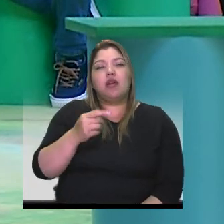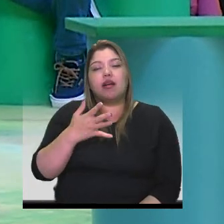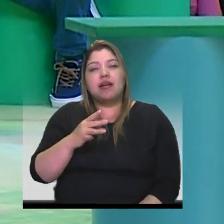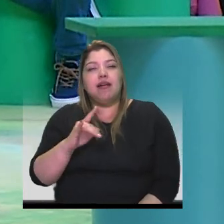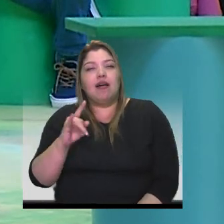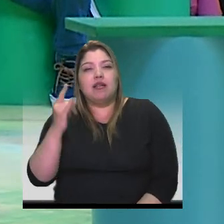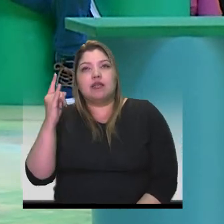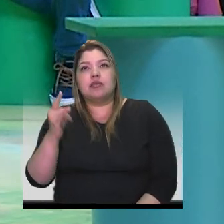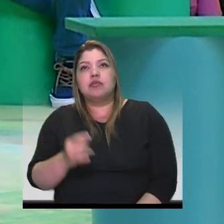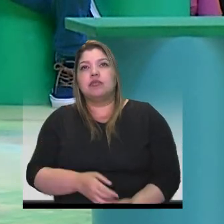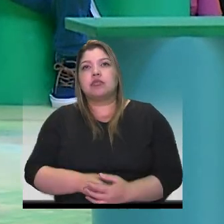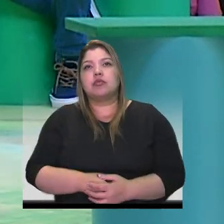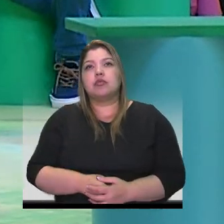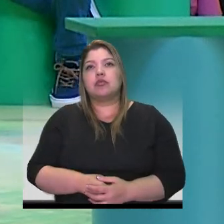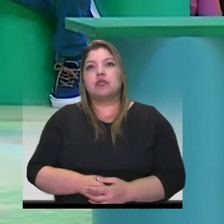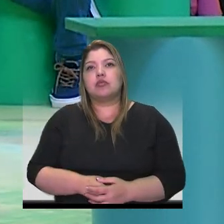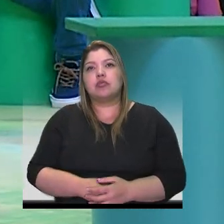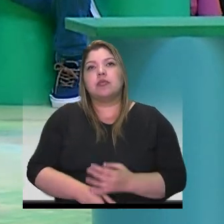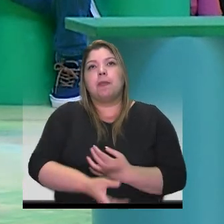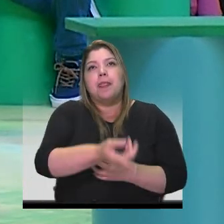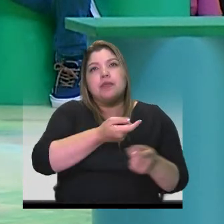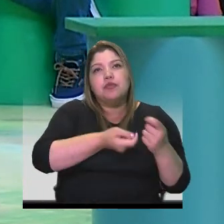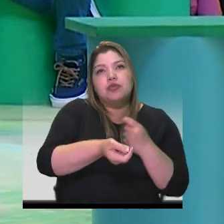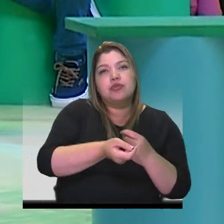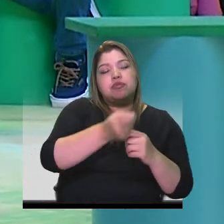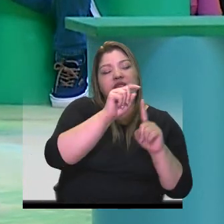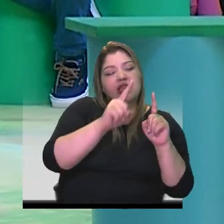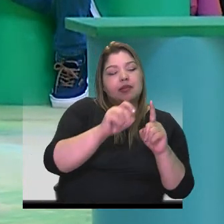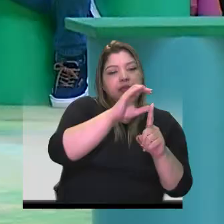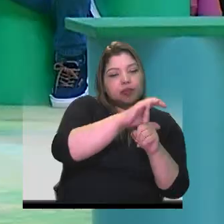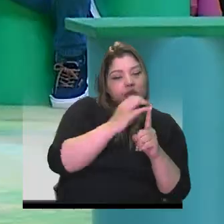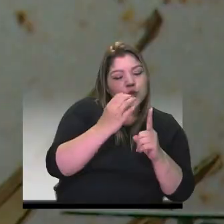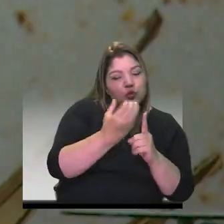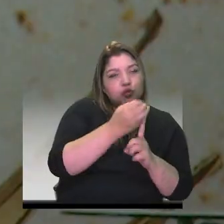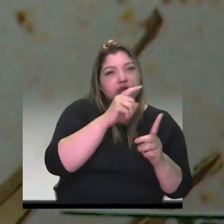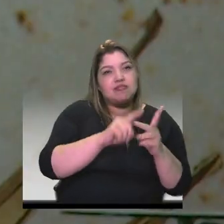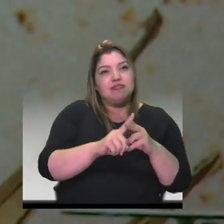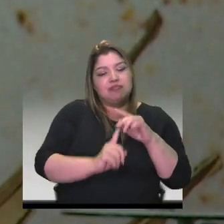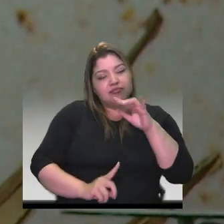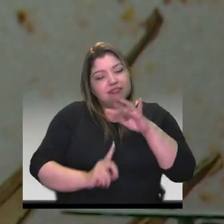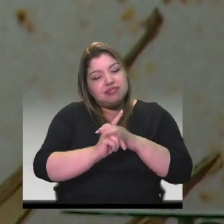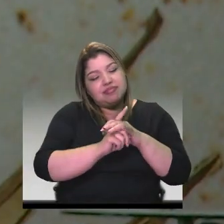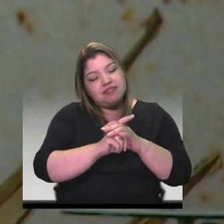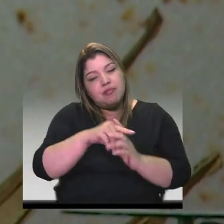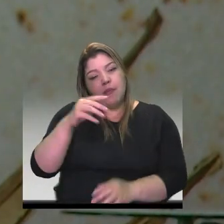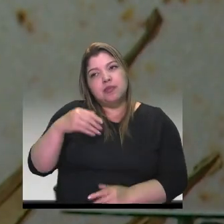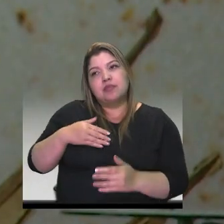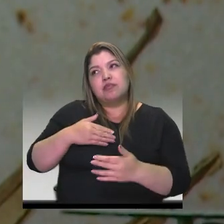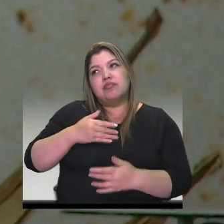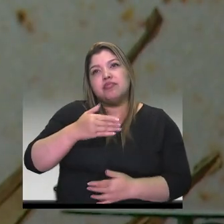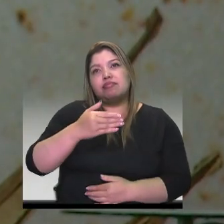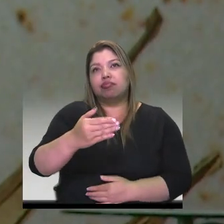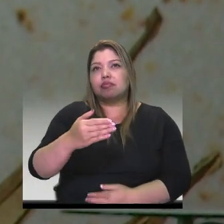hacia las culturas y hacia nuestros orígenes, ¿cómo debería